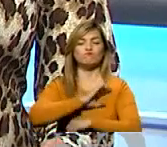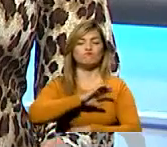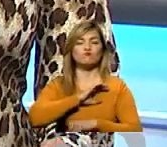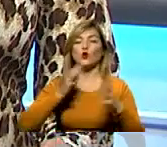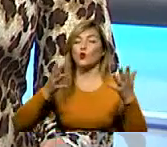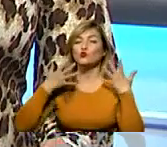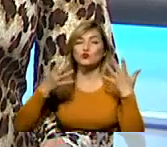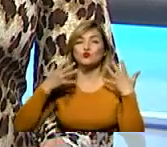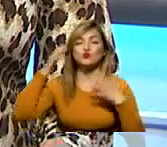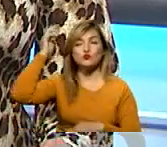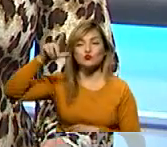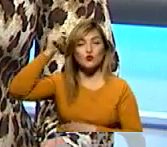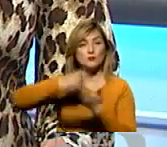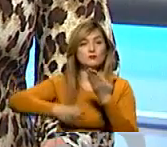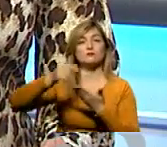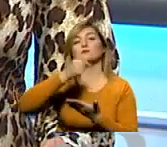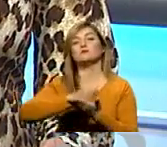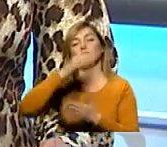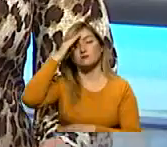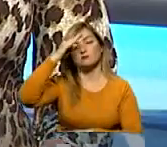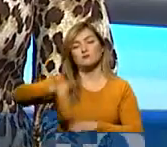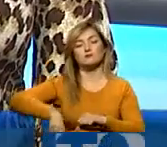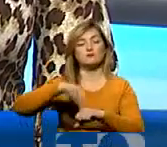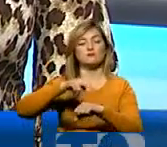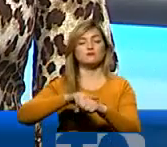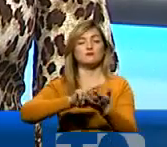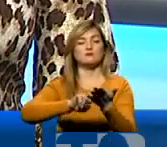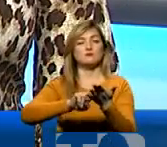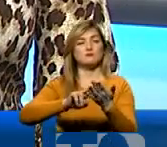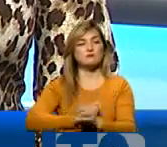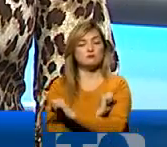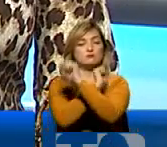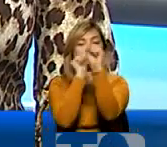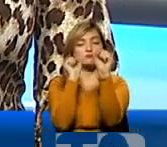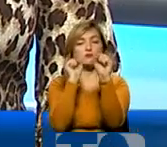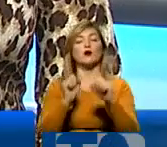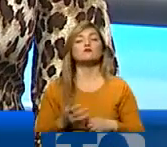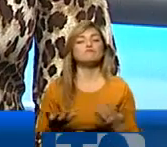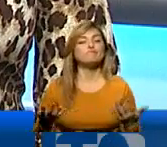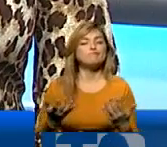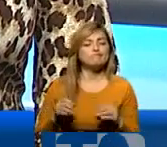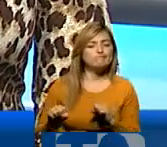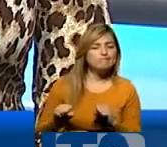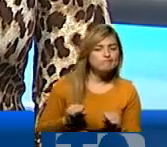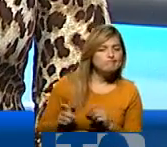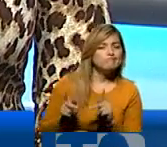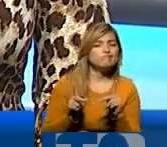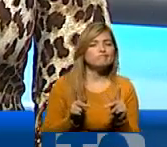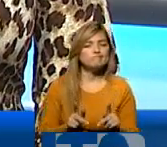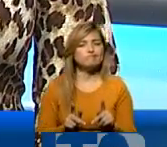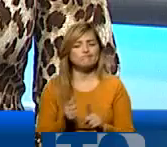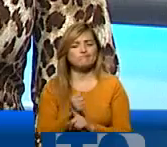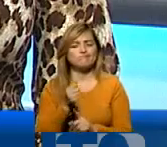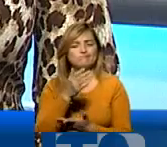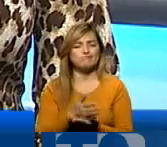municipio de Guayaquil, de la Gobernación del Guayas y de la Policía Nacional se reunieron esta mañana para emprender acciones que permitan aplacar los hechos